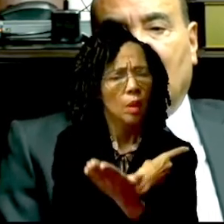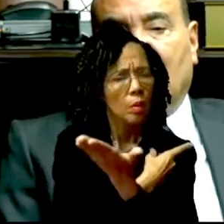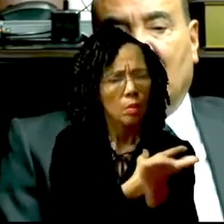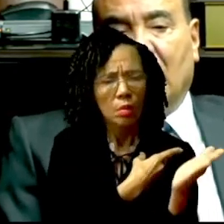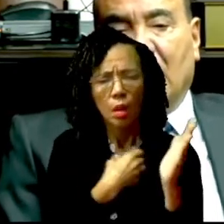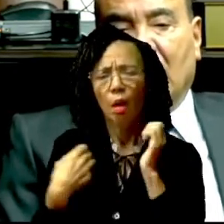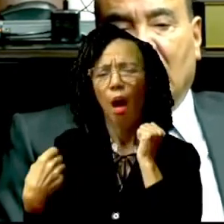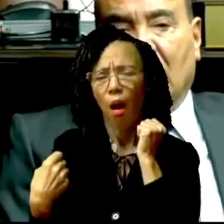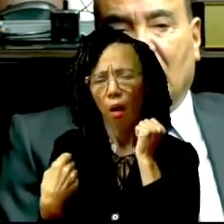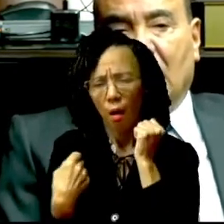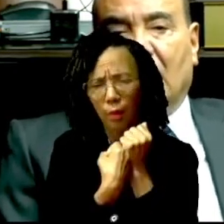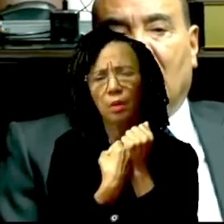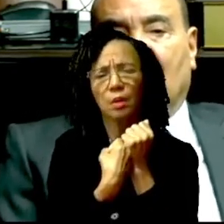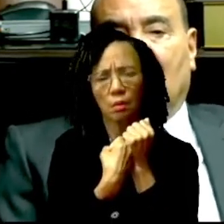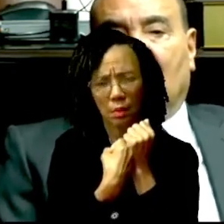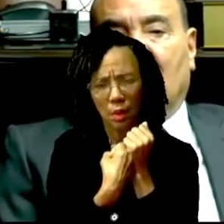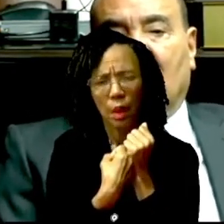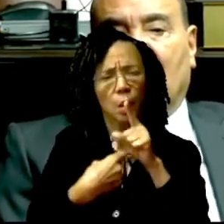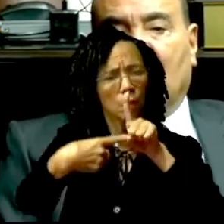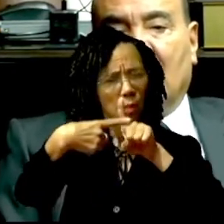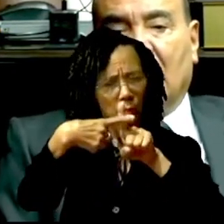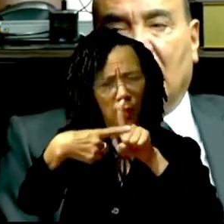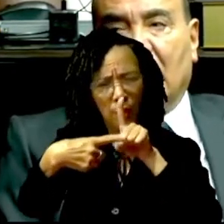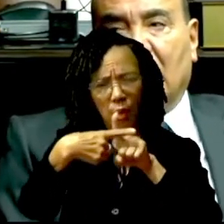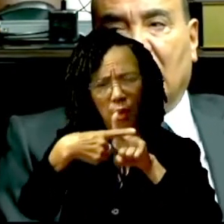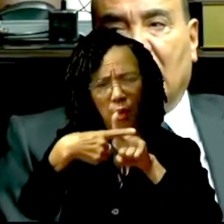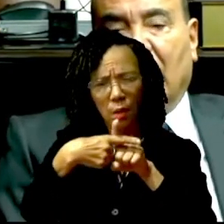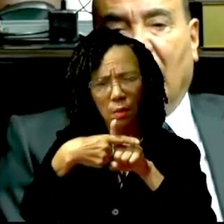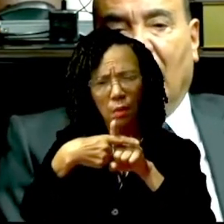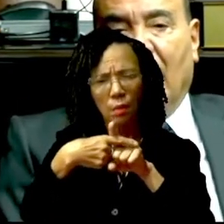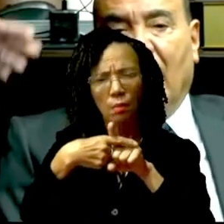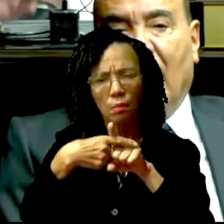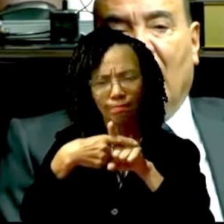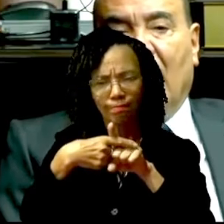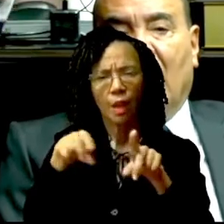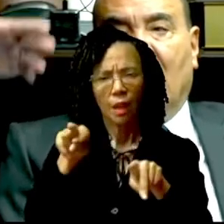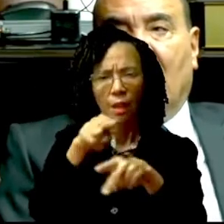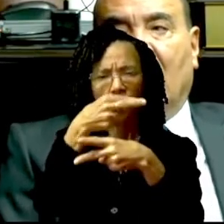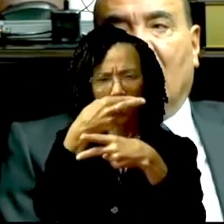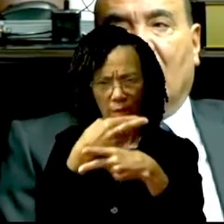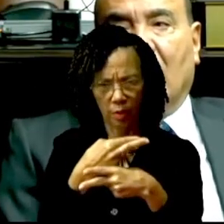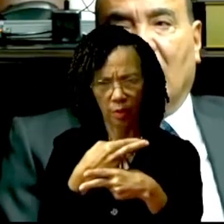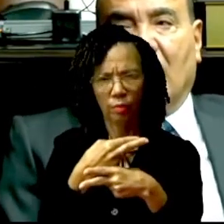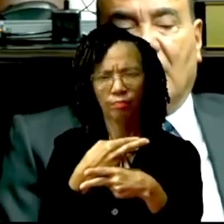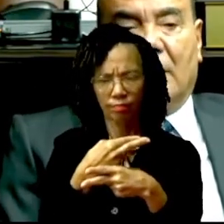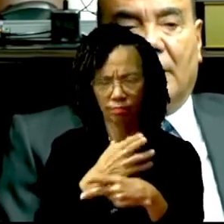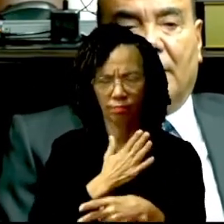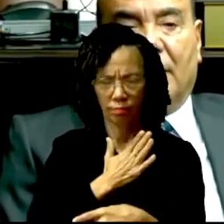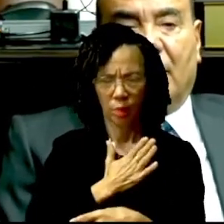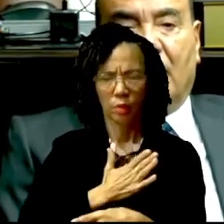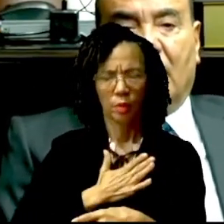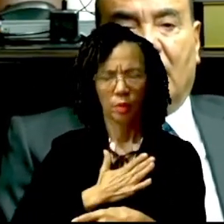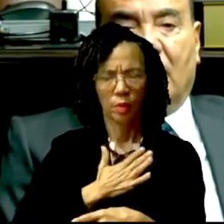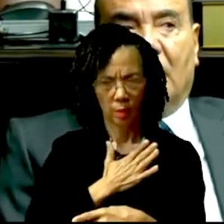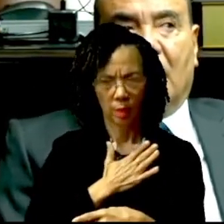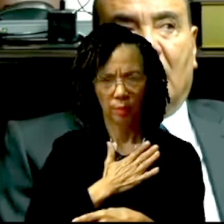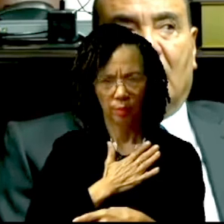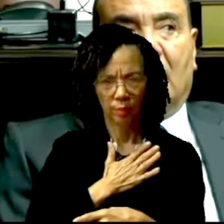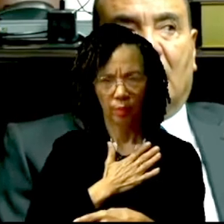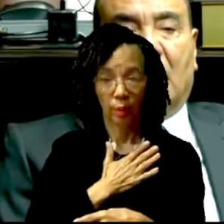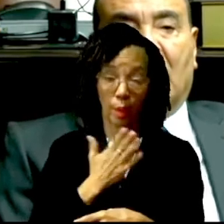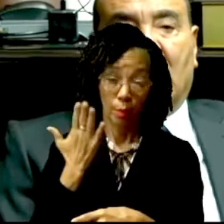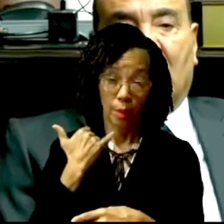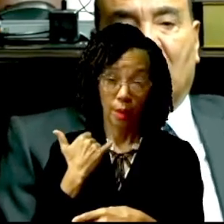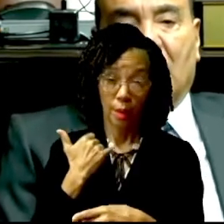de la amiga Aida López, para que, claro que sí, la hemos hecho propia también, porque es de nuestra